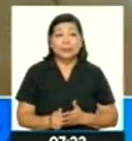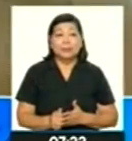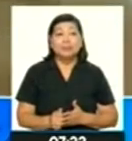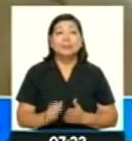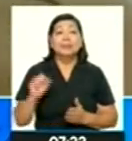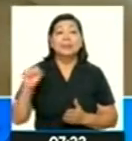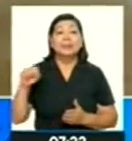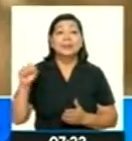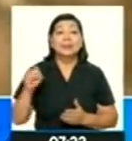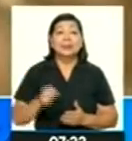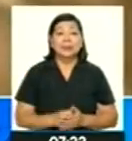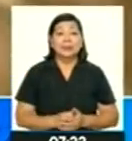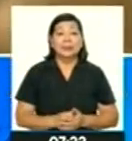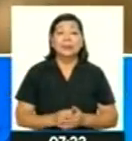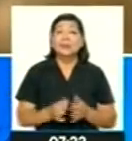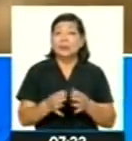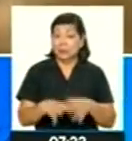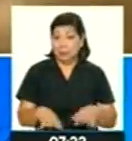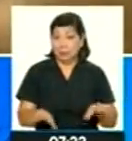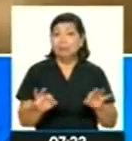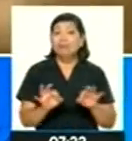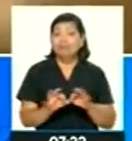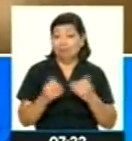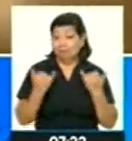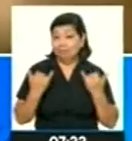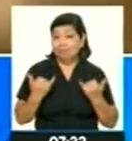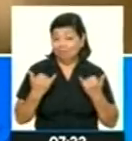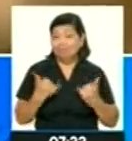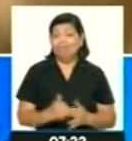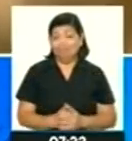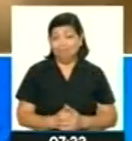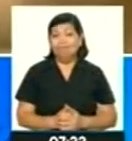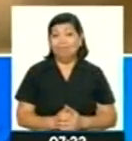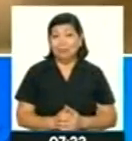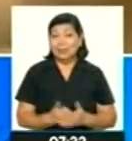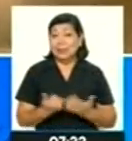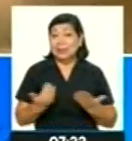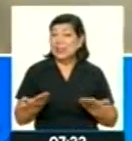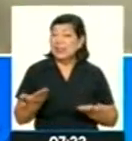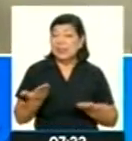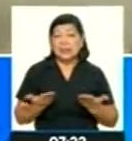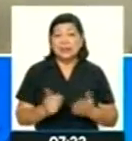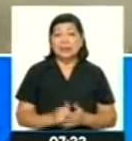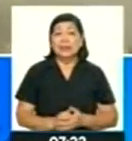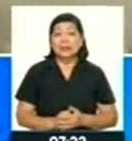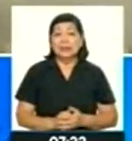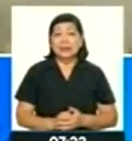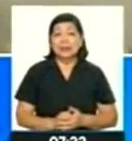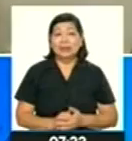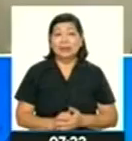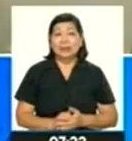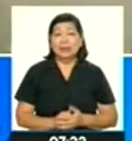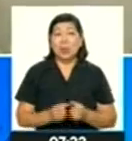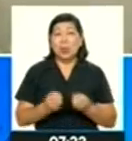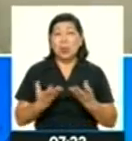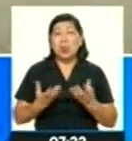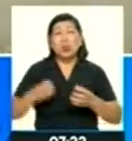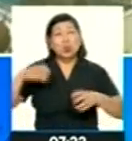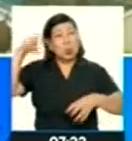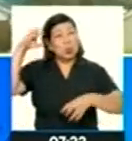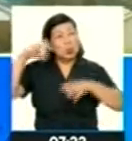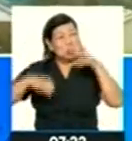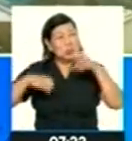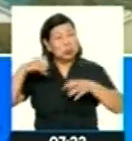Sí, lo importante es saber de que esto se debe a las intensas lluvias, a